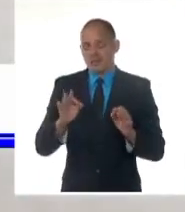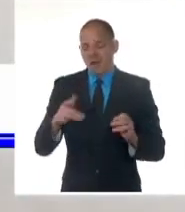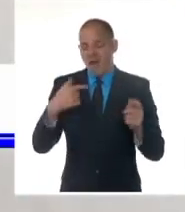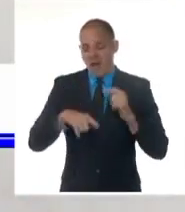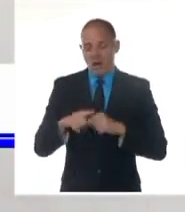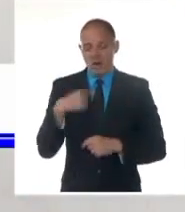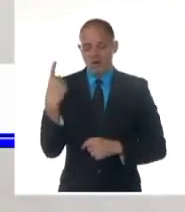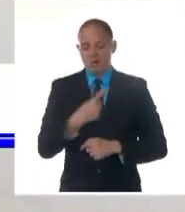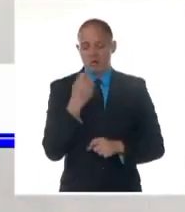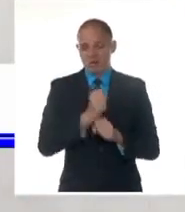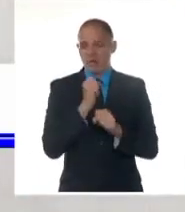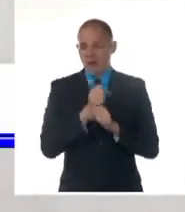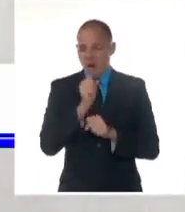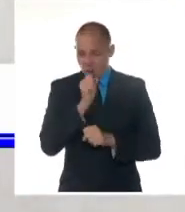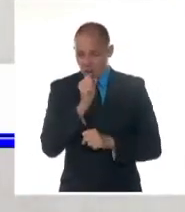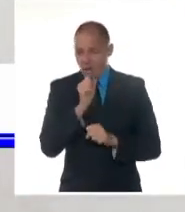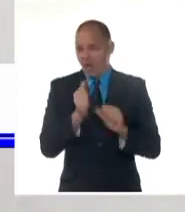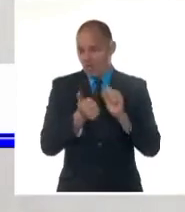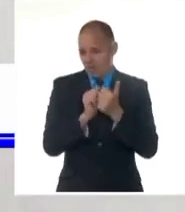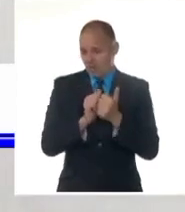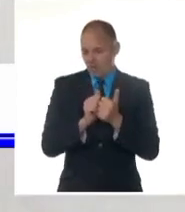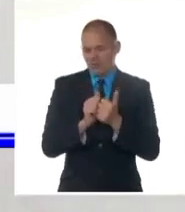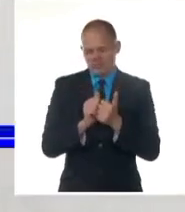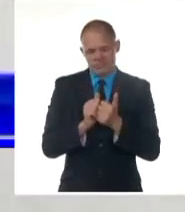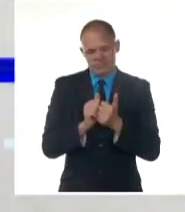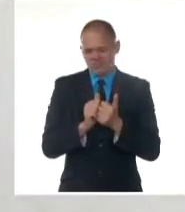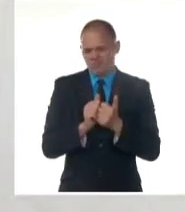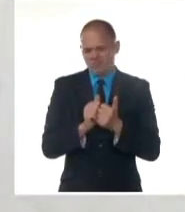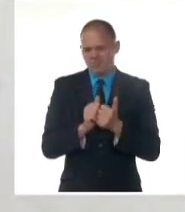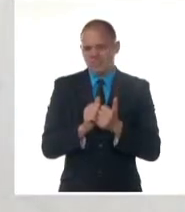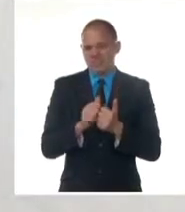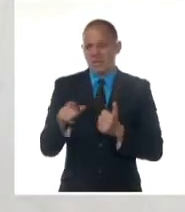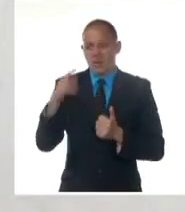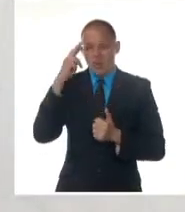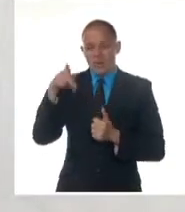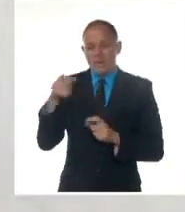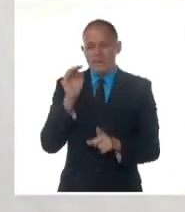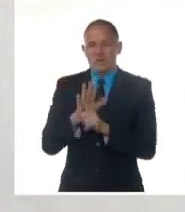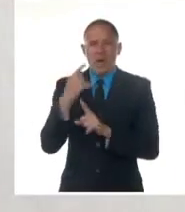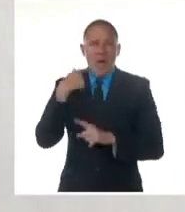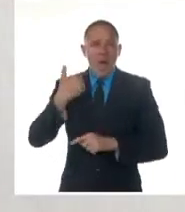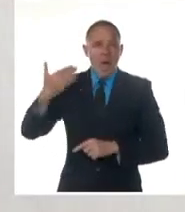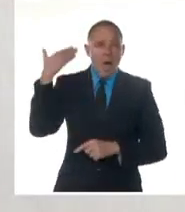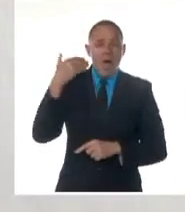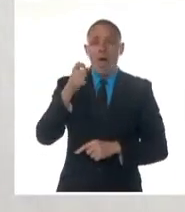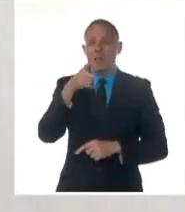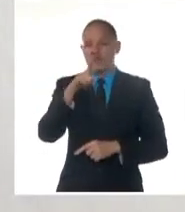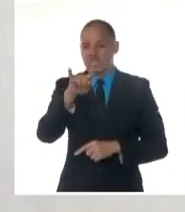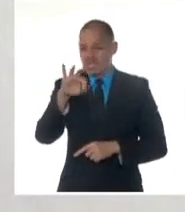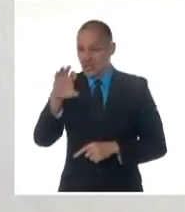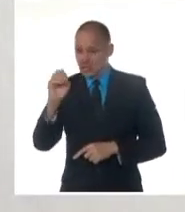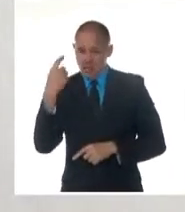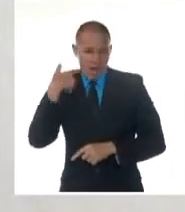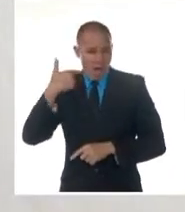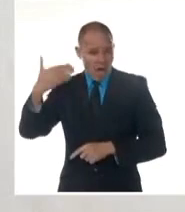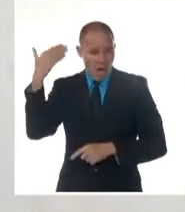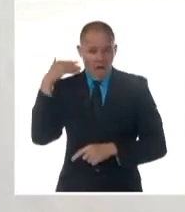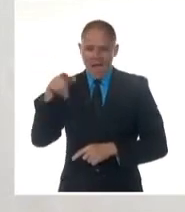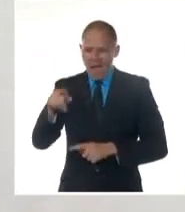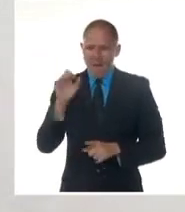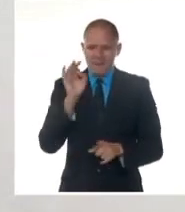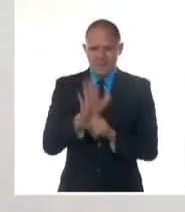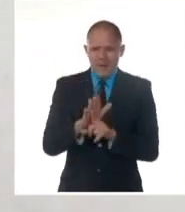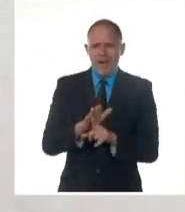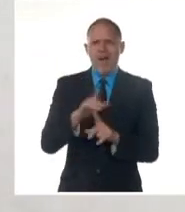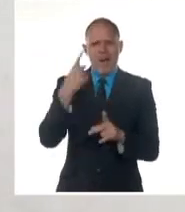deportiva. Fue uno de los pioneros prácticamente desde la década del 60, aquel curso donde salieron grandes narradores como Héctor,